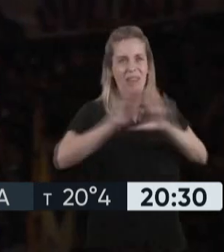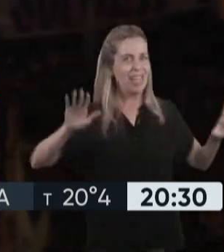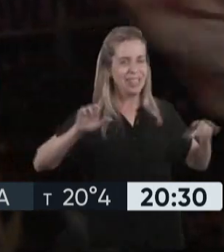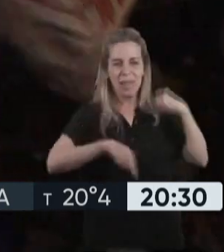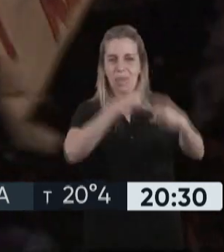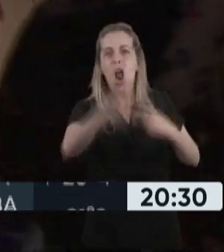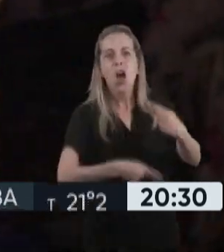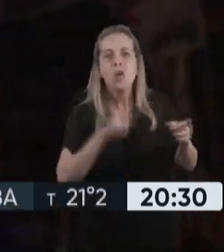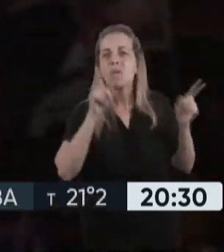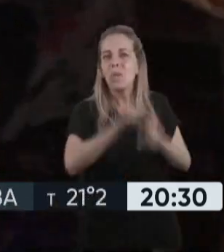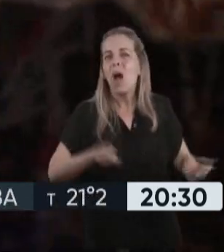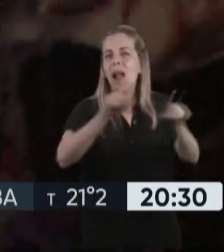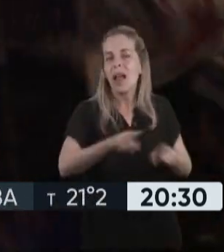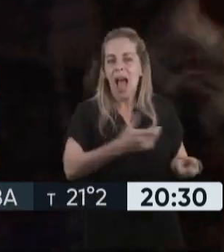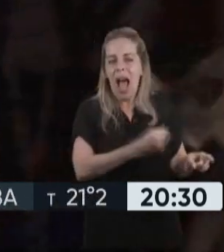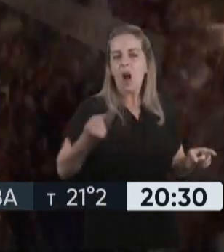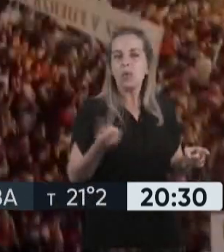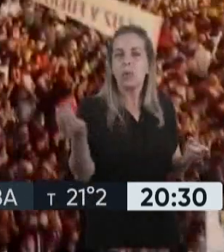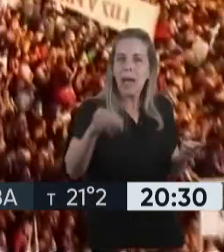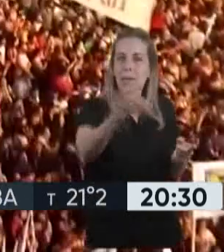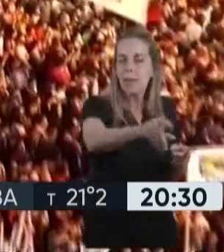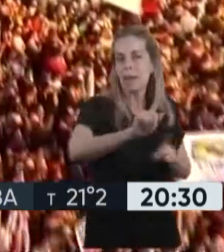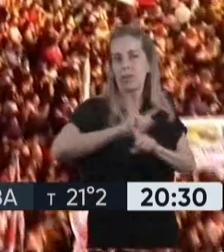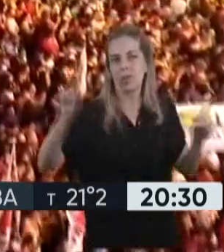más posibilidades de que eso ocurra.